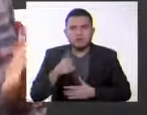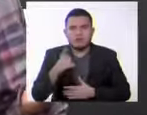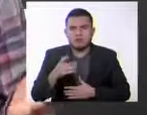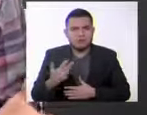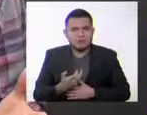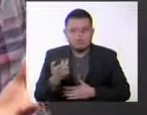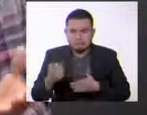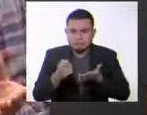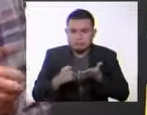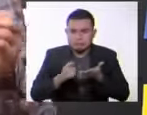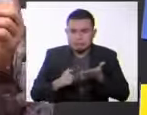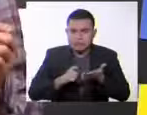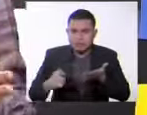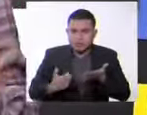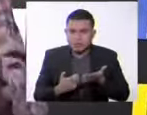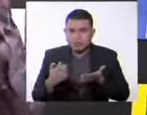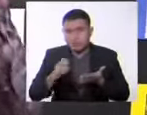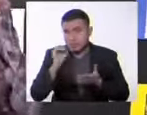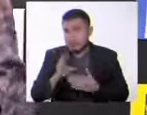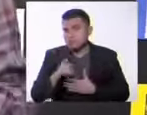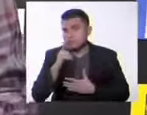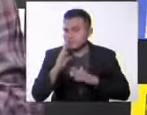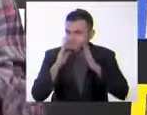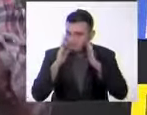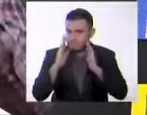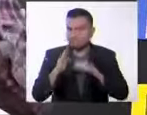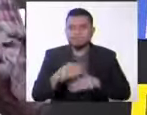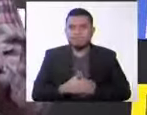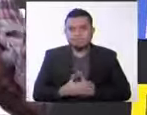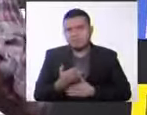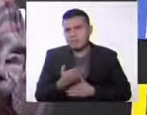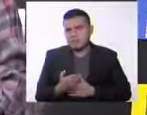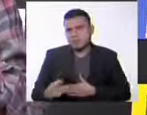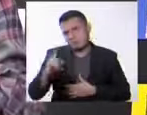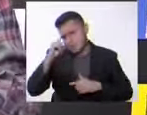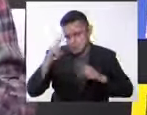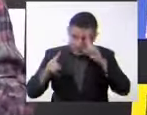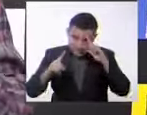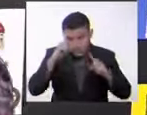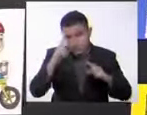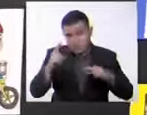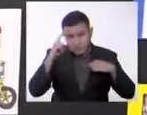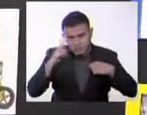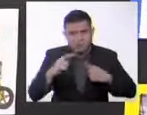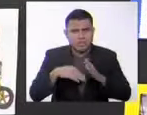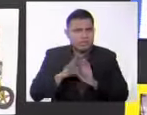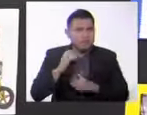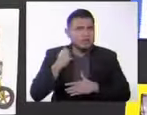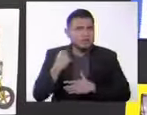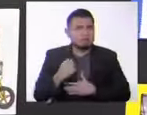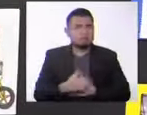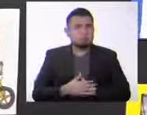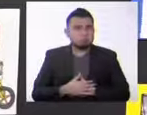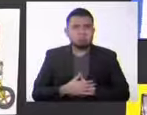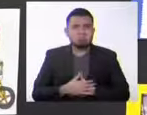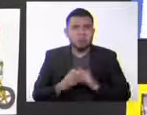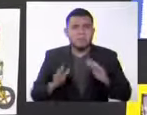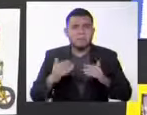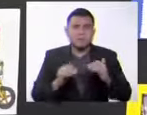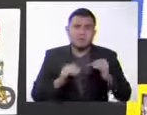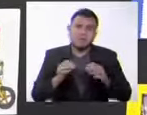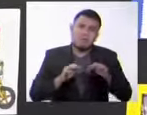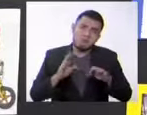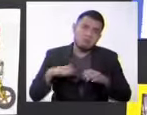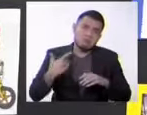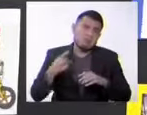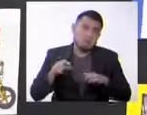lo que nosotros decimos. Más bien, solamente aquellas ideas que ustedes consideran son las más importantes para que tal vez después las